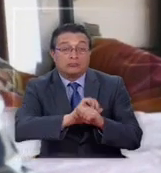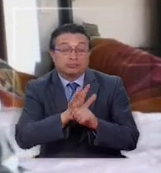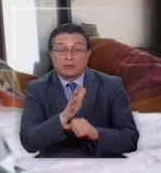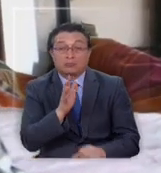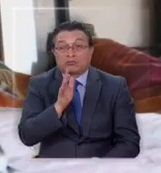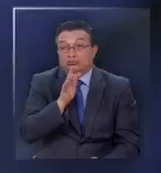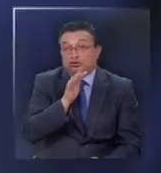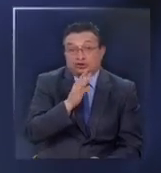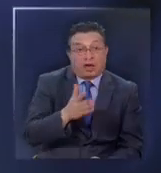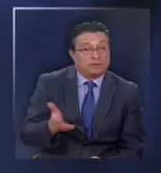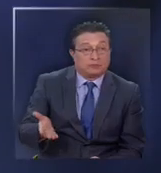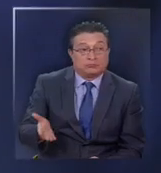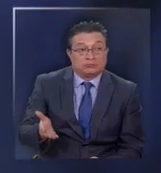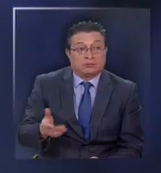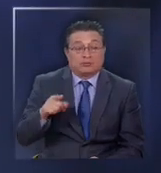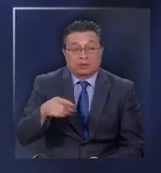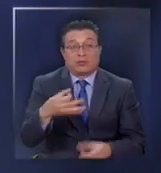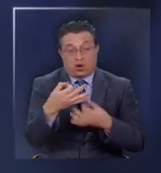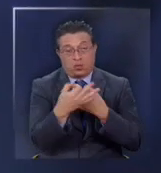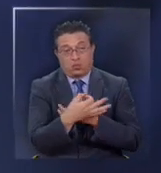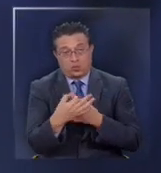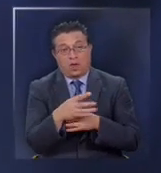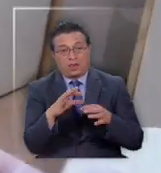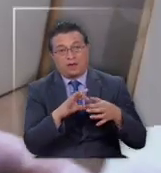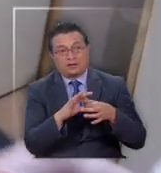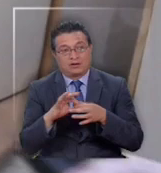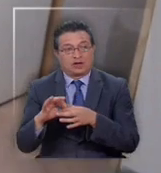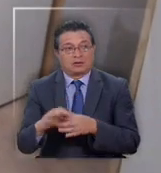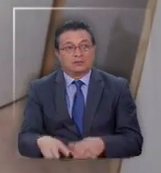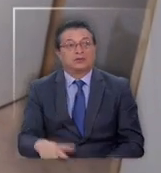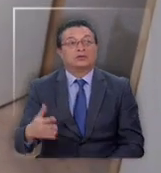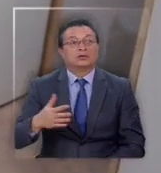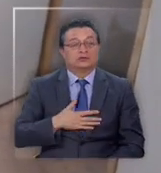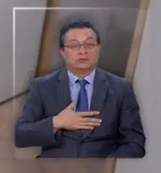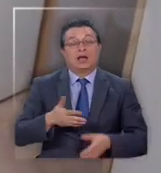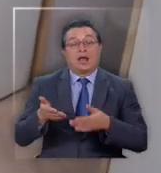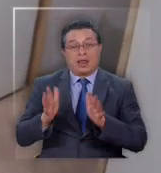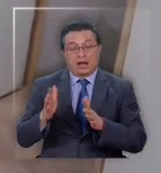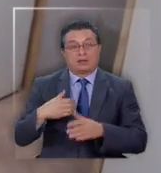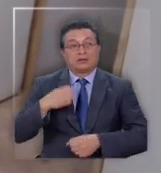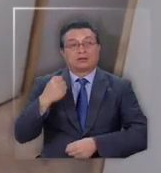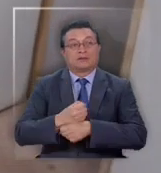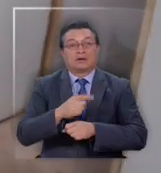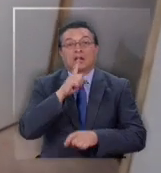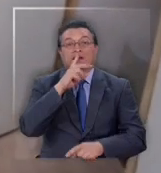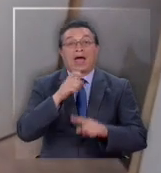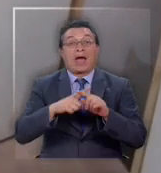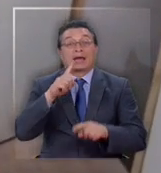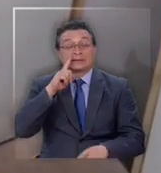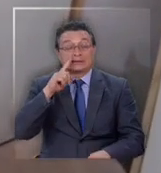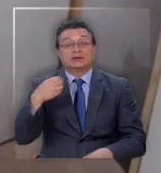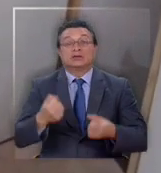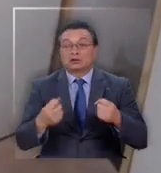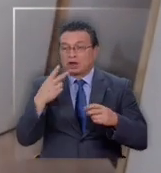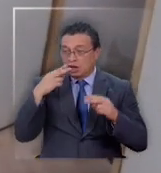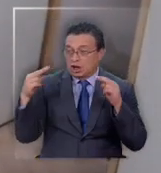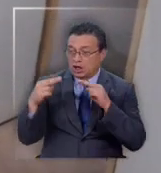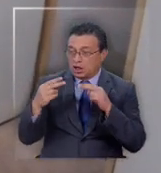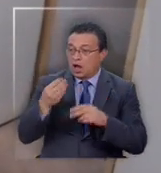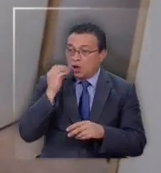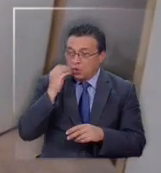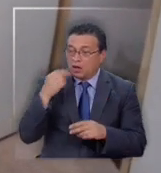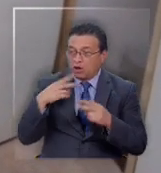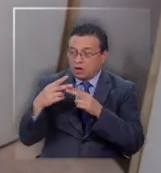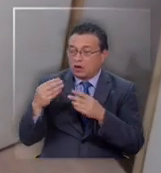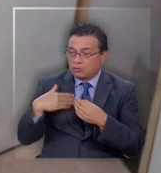con COVID-19. Nos contó su historia. Llegué a la calle trabajando como taxista, conocí a unos abuelitos y así les di comida y así